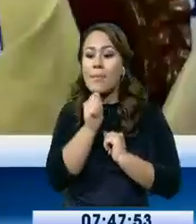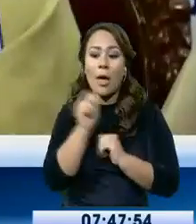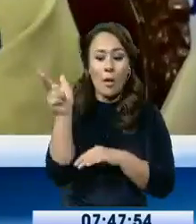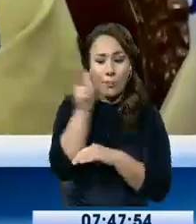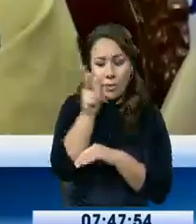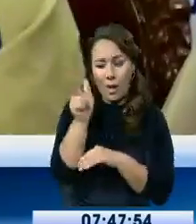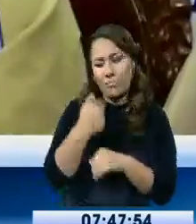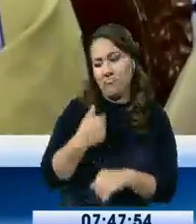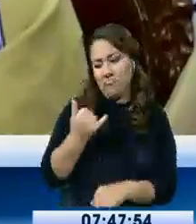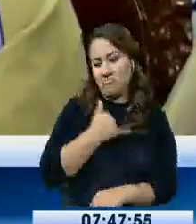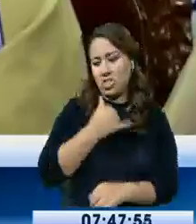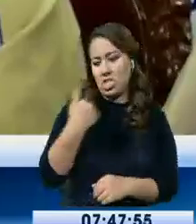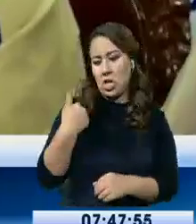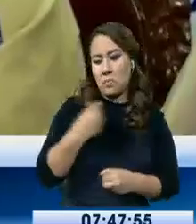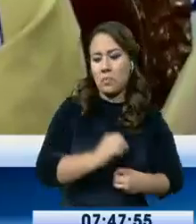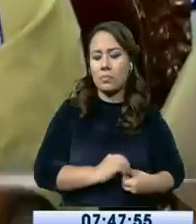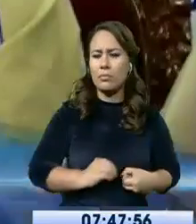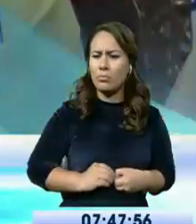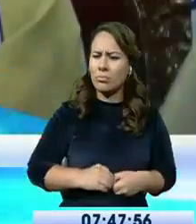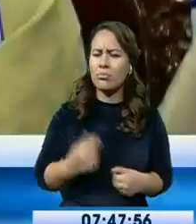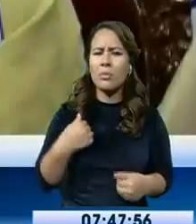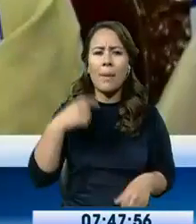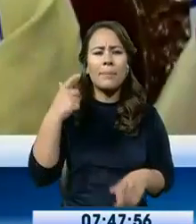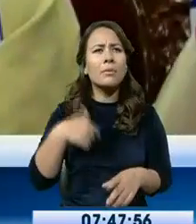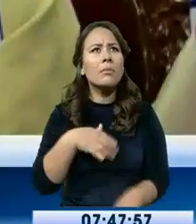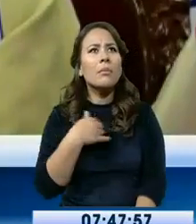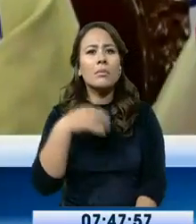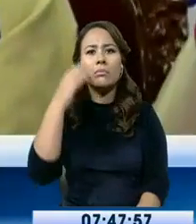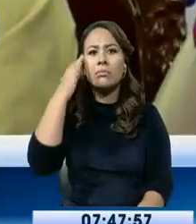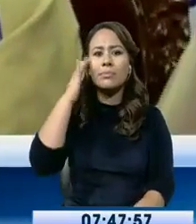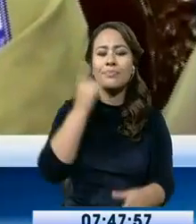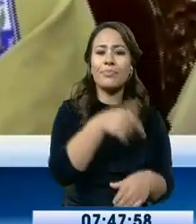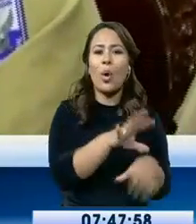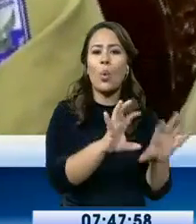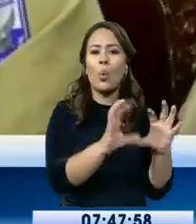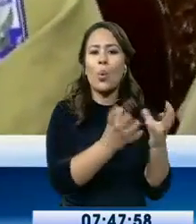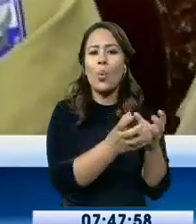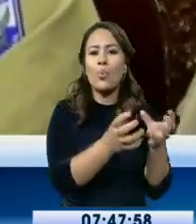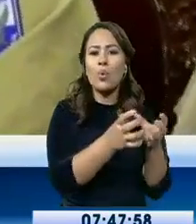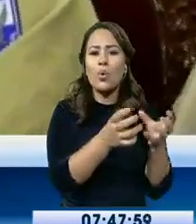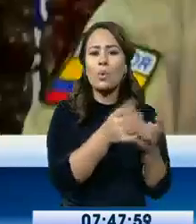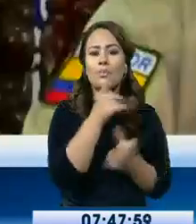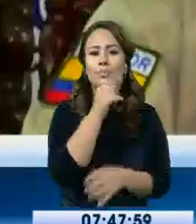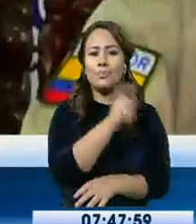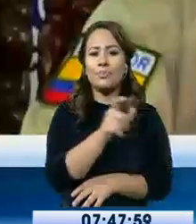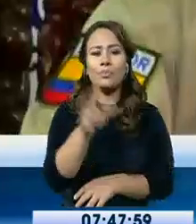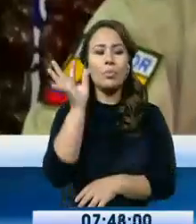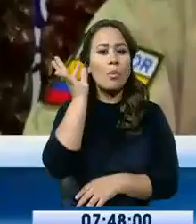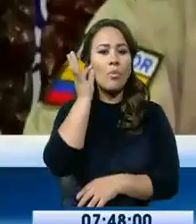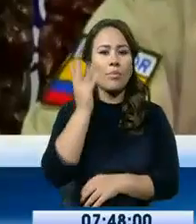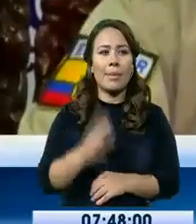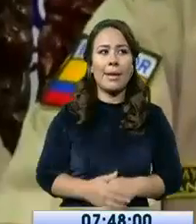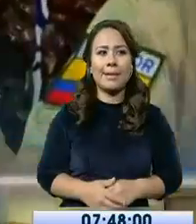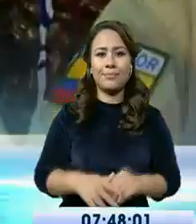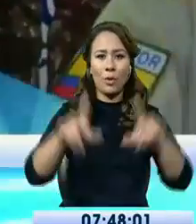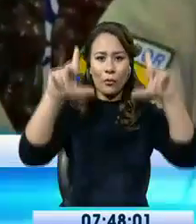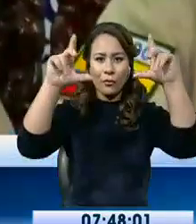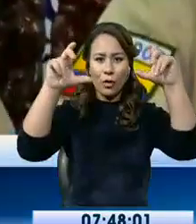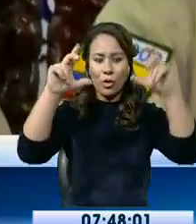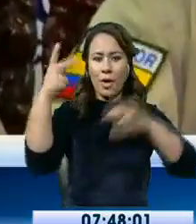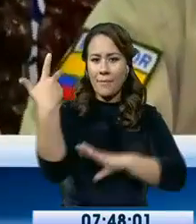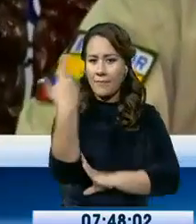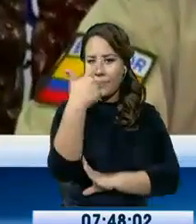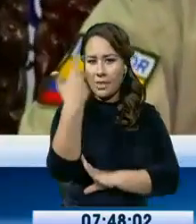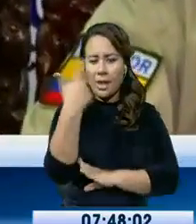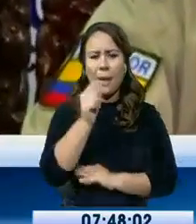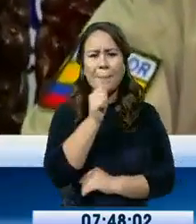La desarticulación de una organización delictiva que operaba en la provincia del Carchi. Fotografiarse y realizarse videos de